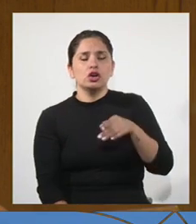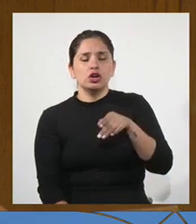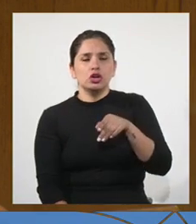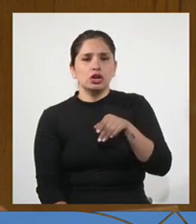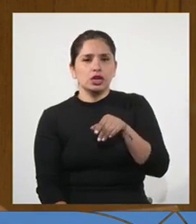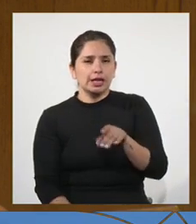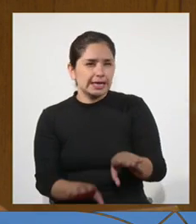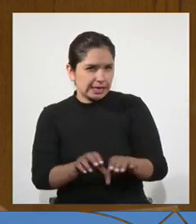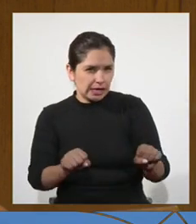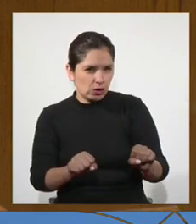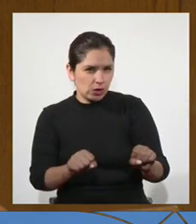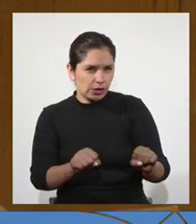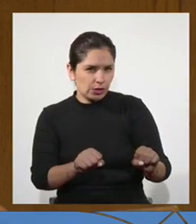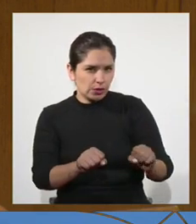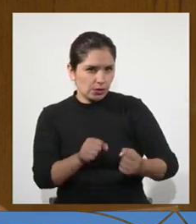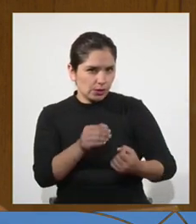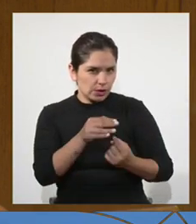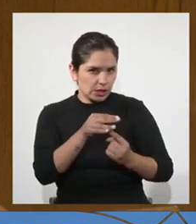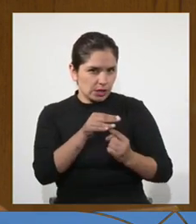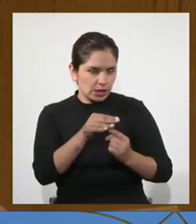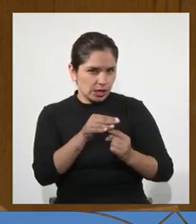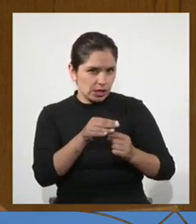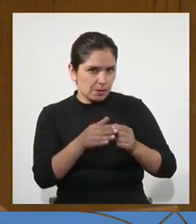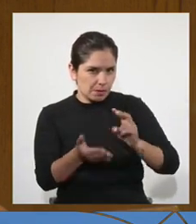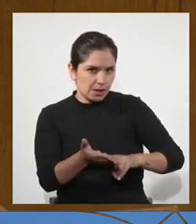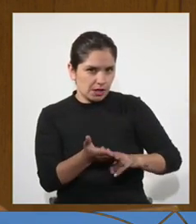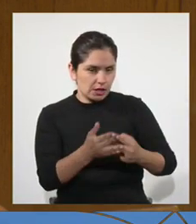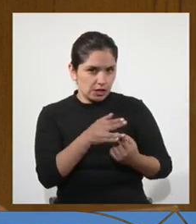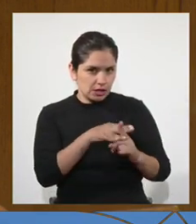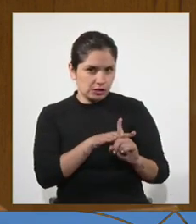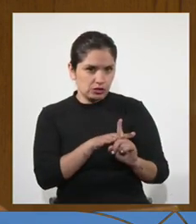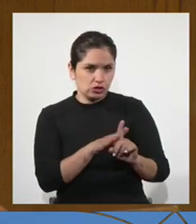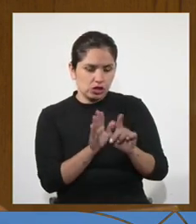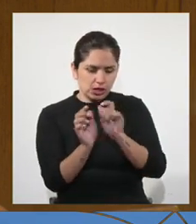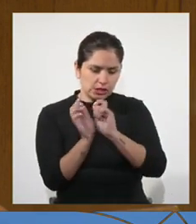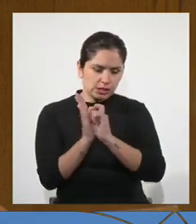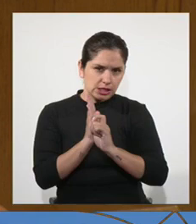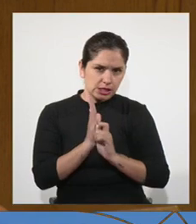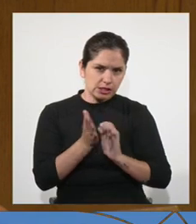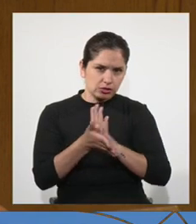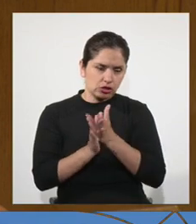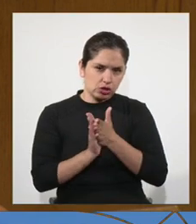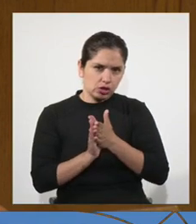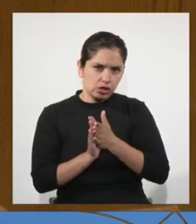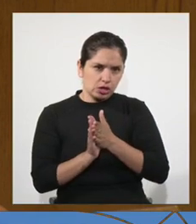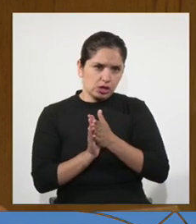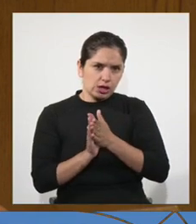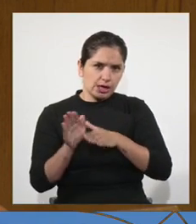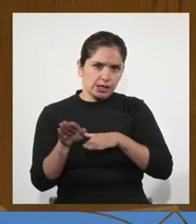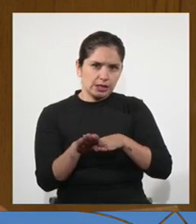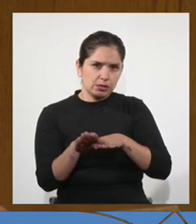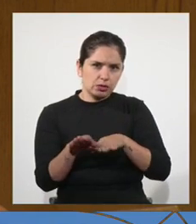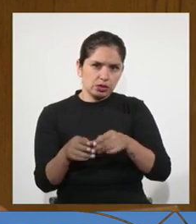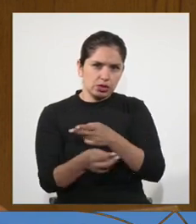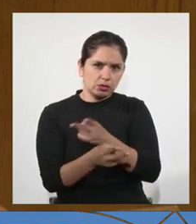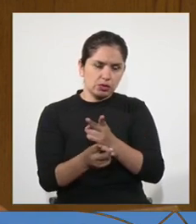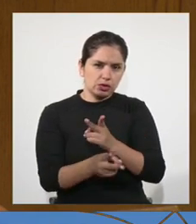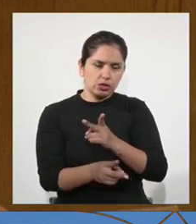el acuerdo original de esta glosa 01 se mencionaba todo el transporte público, pues se hablaba desde Arica hasta Chiloé.